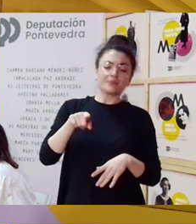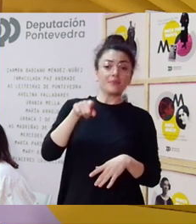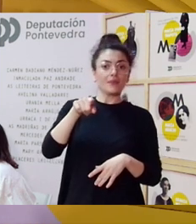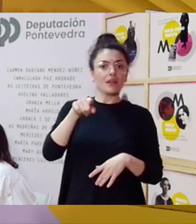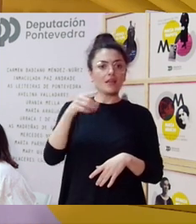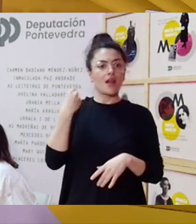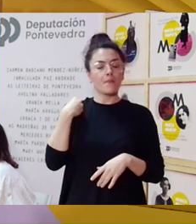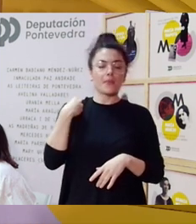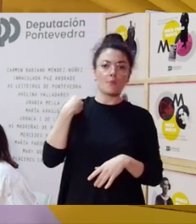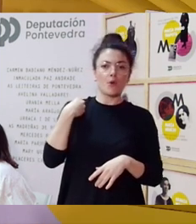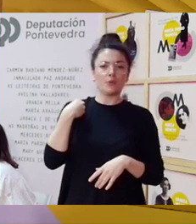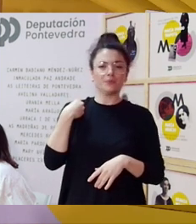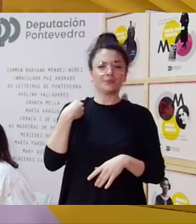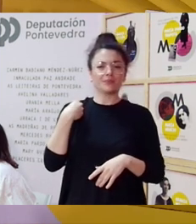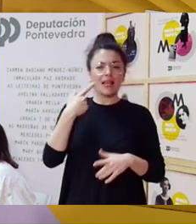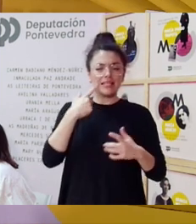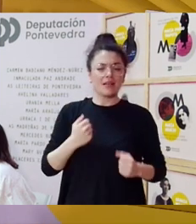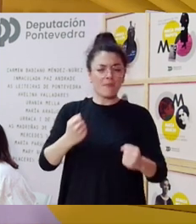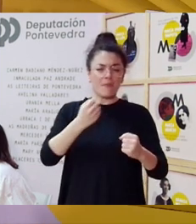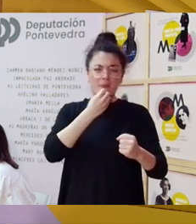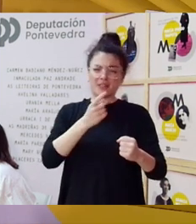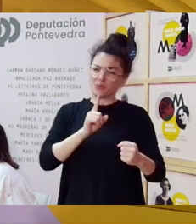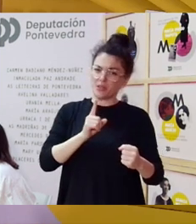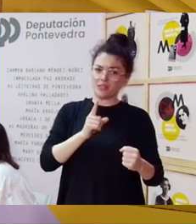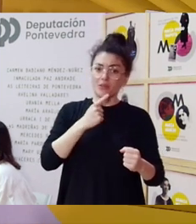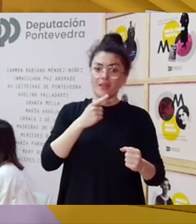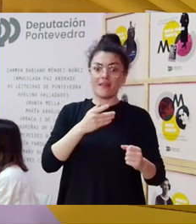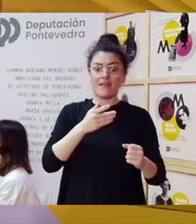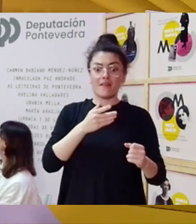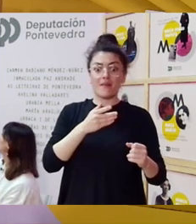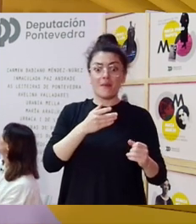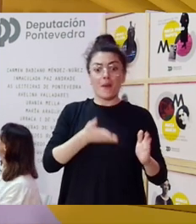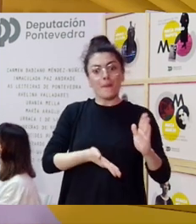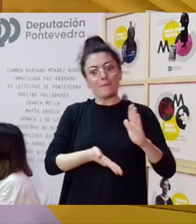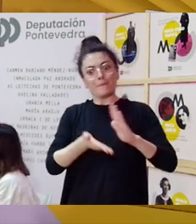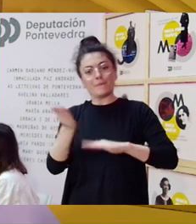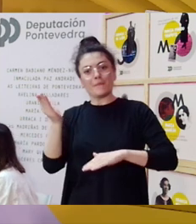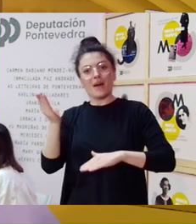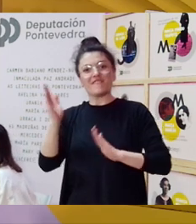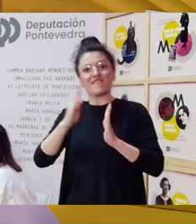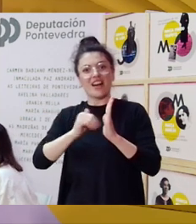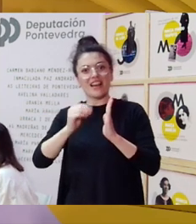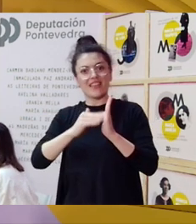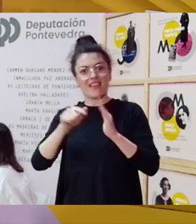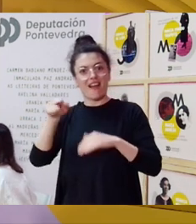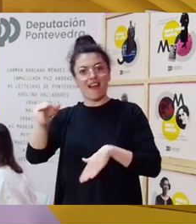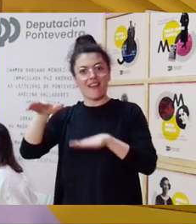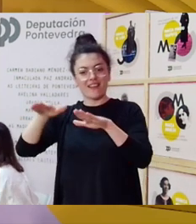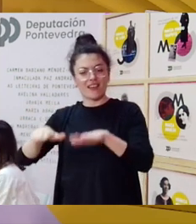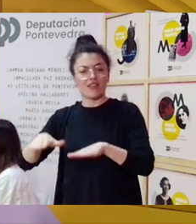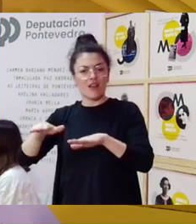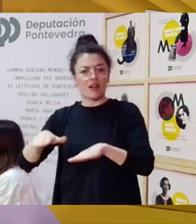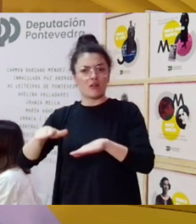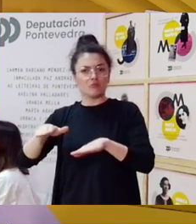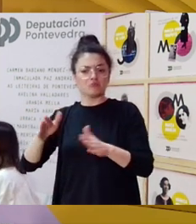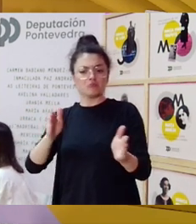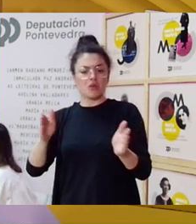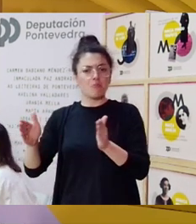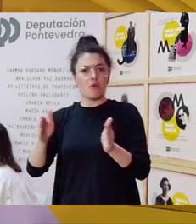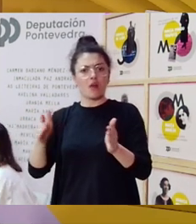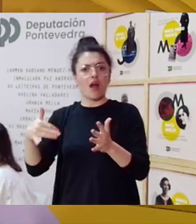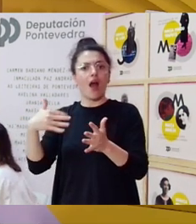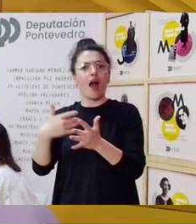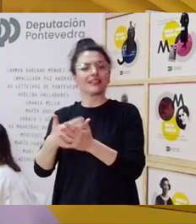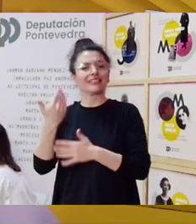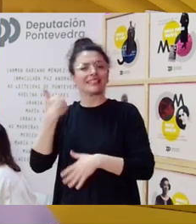moi ben de salud, entonces mandárona a Valencia e ainda estuvo un pouco de tempo en Valencia hasta que